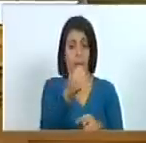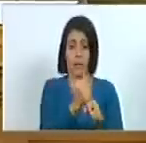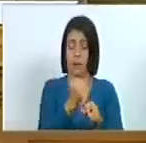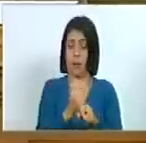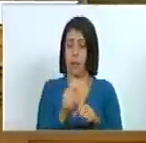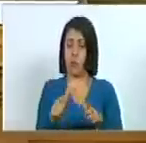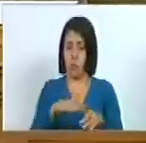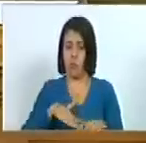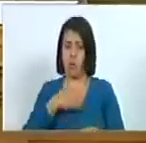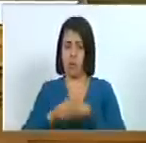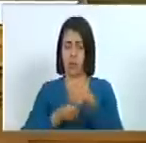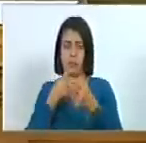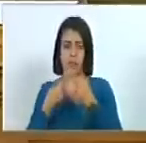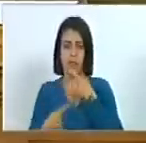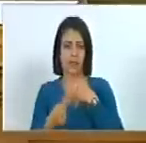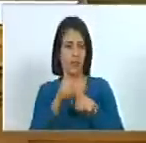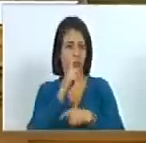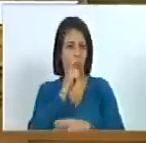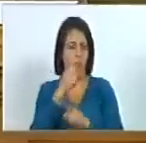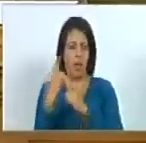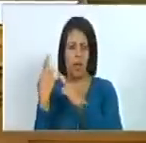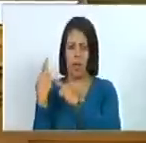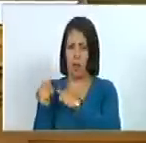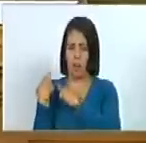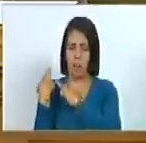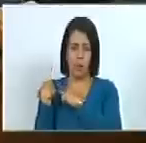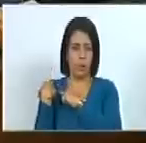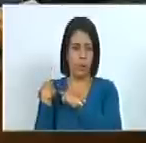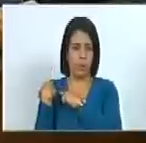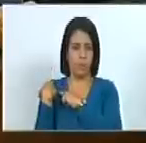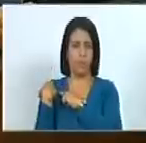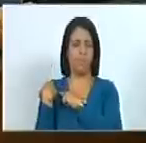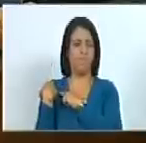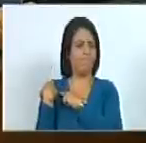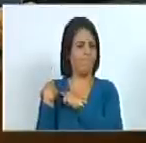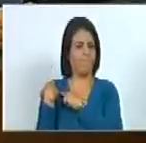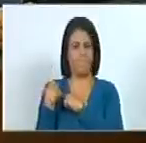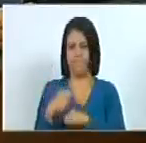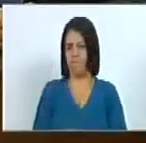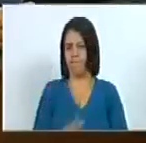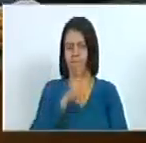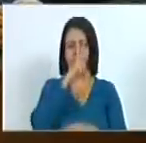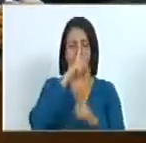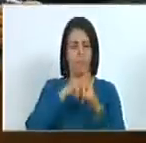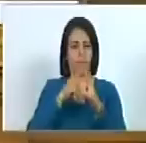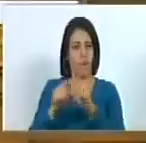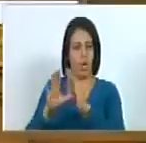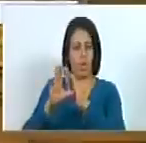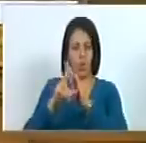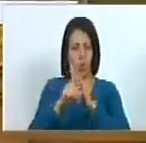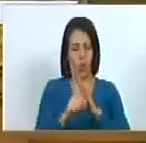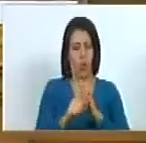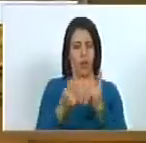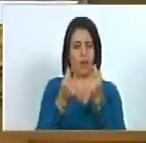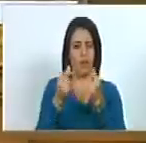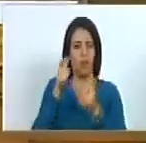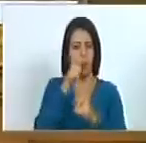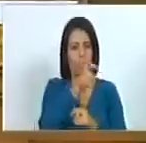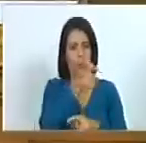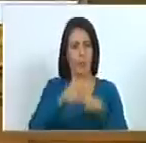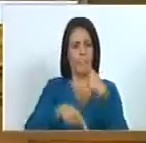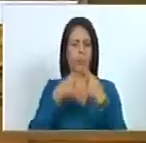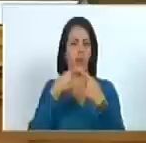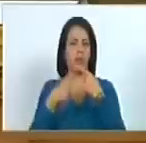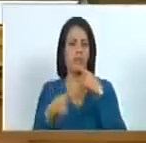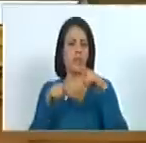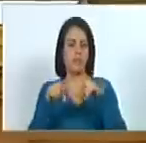trabajador? Porque son unos irresponsables y son unos miserables que se roban la plata del pueblo para después